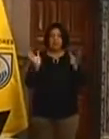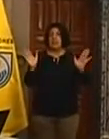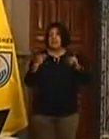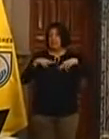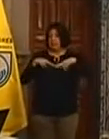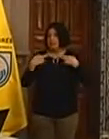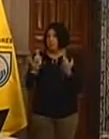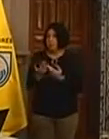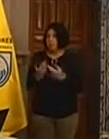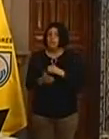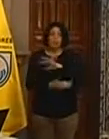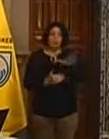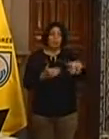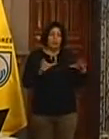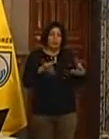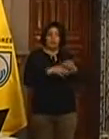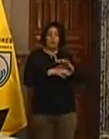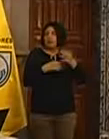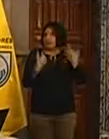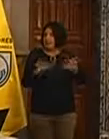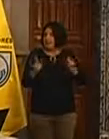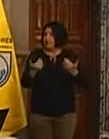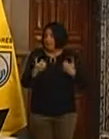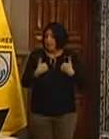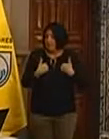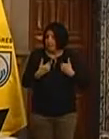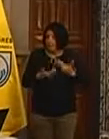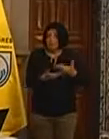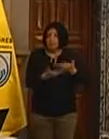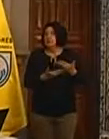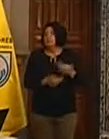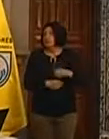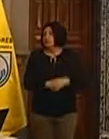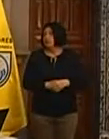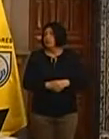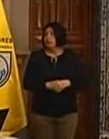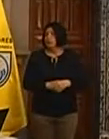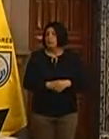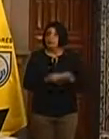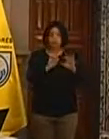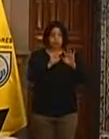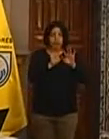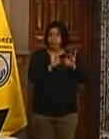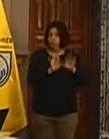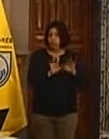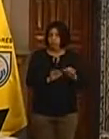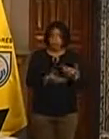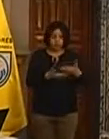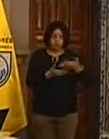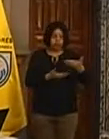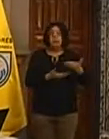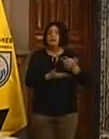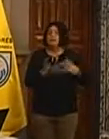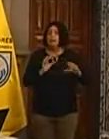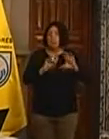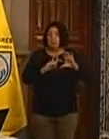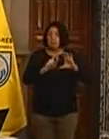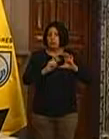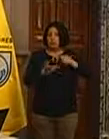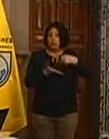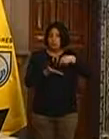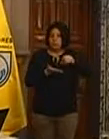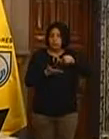y todos los miembros del Consejo han recibido un ejemplar vía electrónica